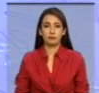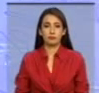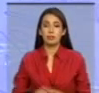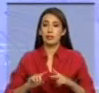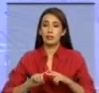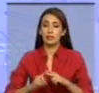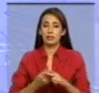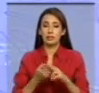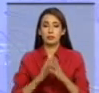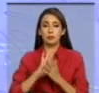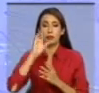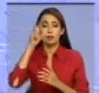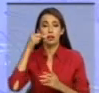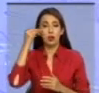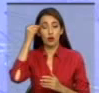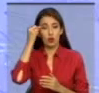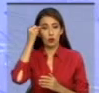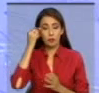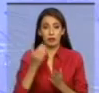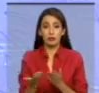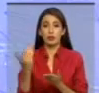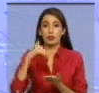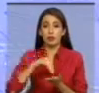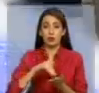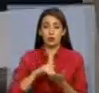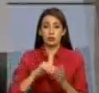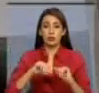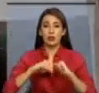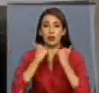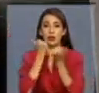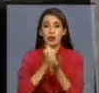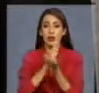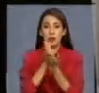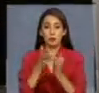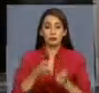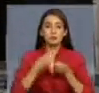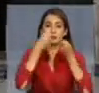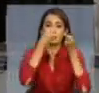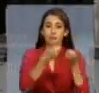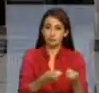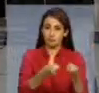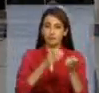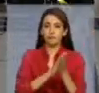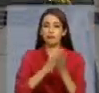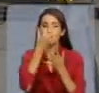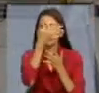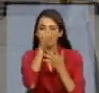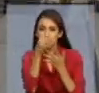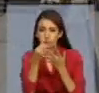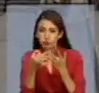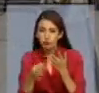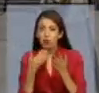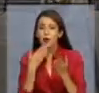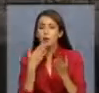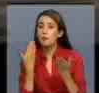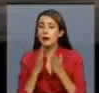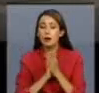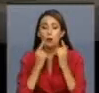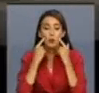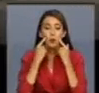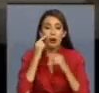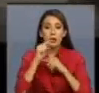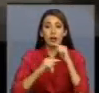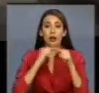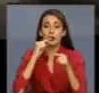Iniciamos. El Gobierno Nacional remitió oficialmente a la Asamblea Nacional la proforma presupuestaria para el ejercicio fiscal 2018.